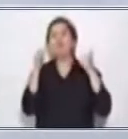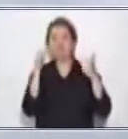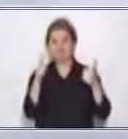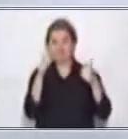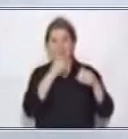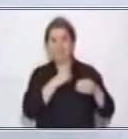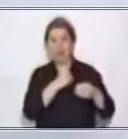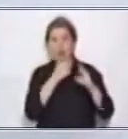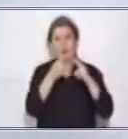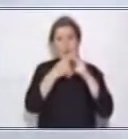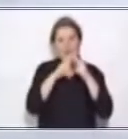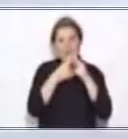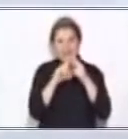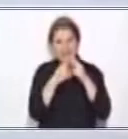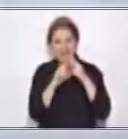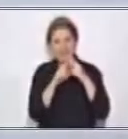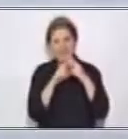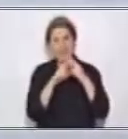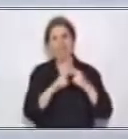que empecemos